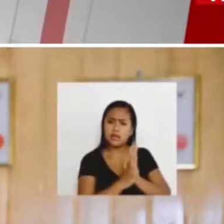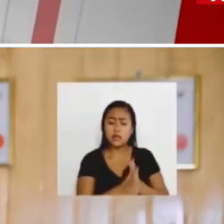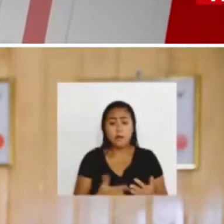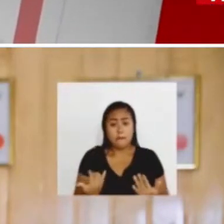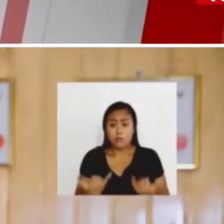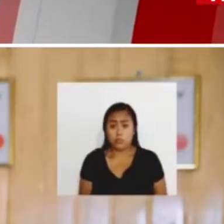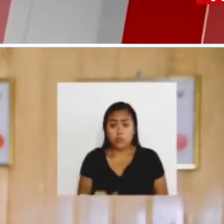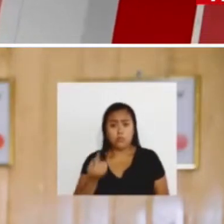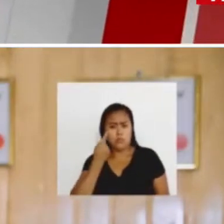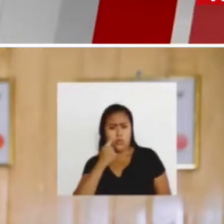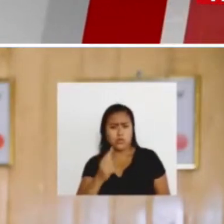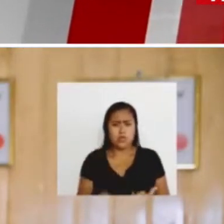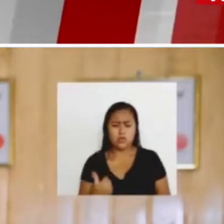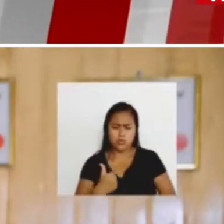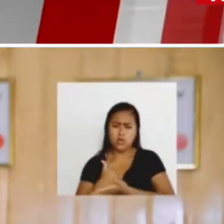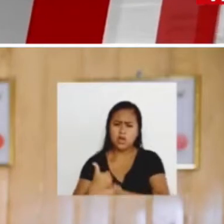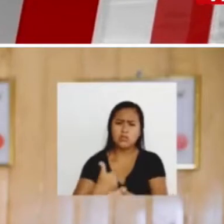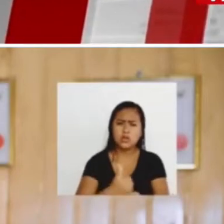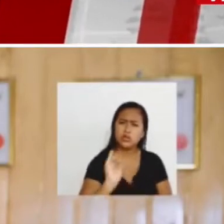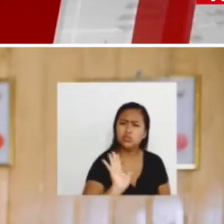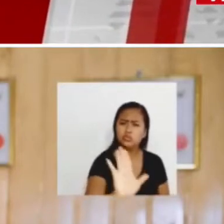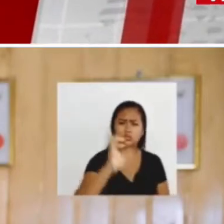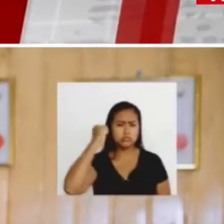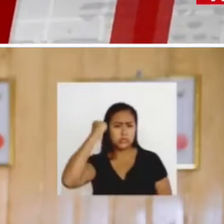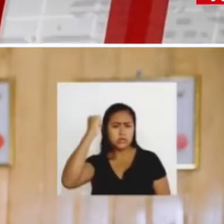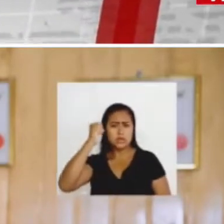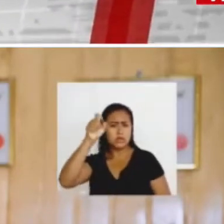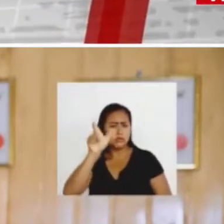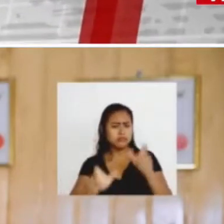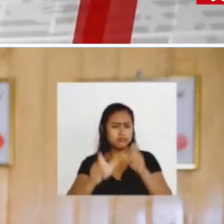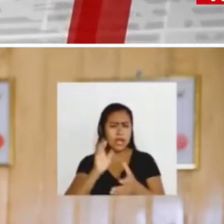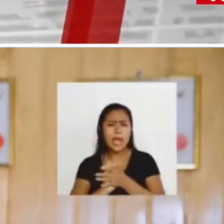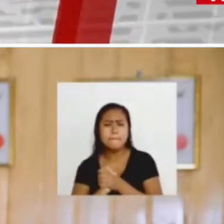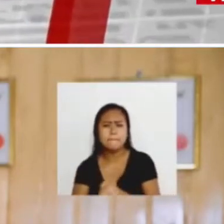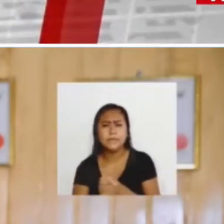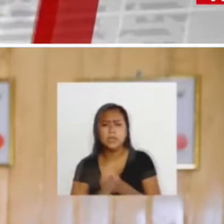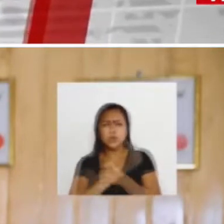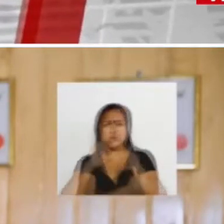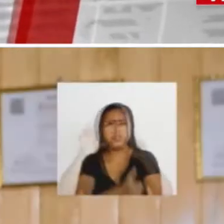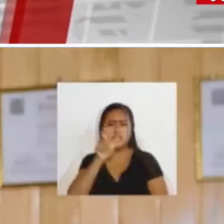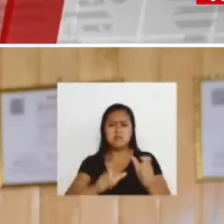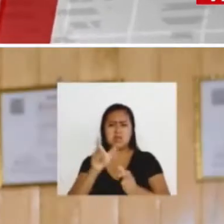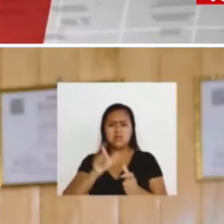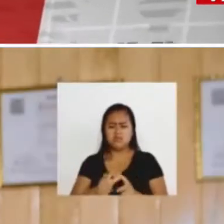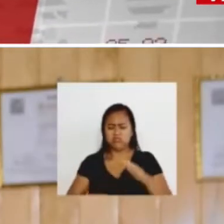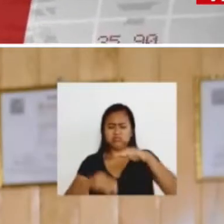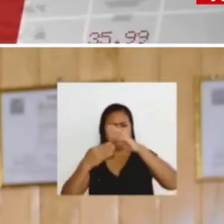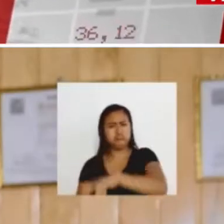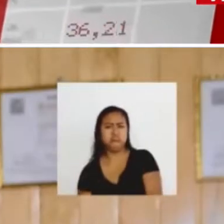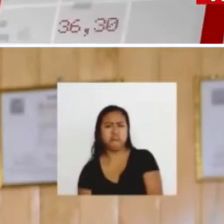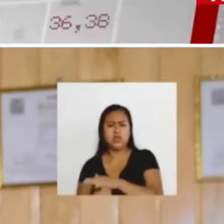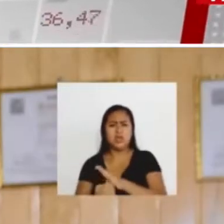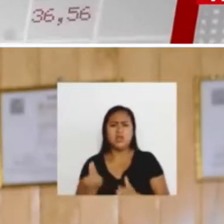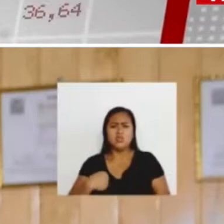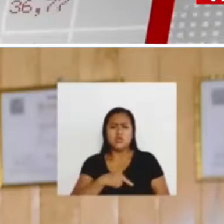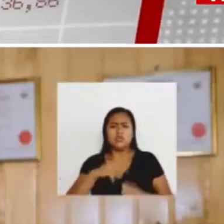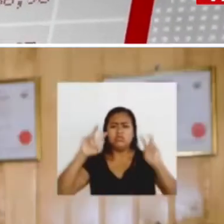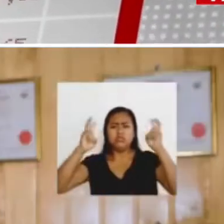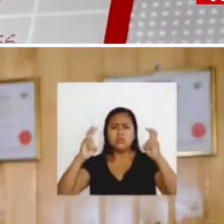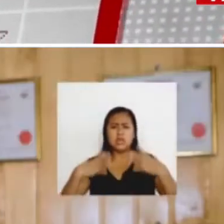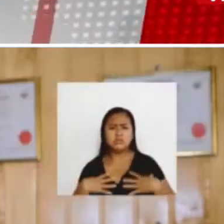veces de alcalde y otra persona, se adjudicaron indebidamente con el pretexto de trabajar la tierra. Ahí vamos a incidir. Y hemos encontrado, Hugo, de que